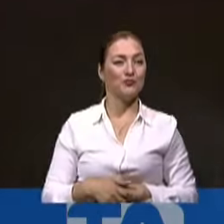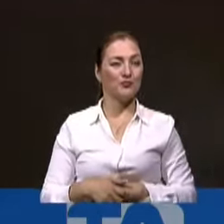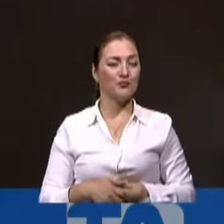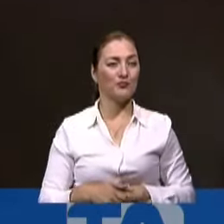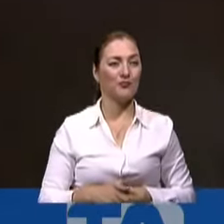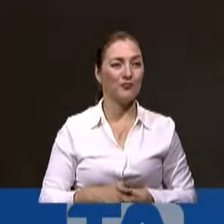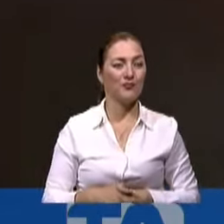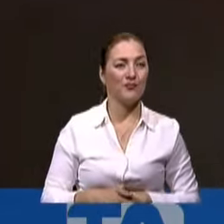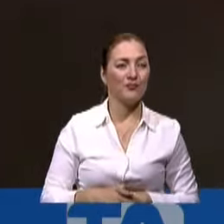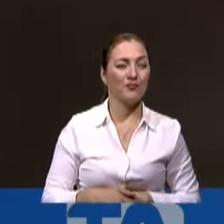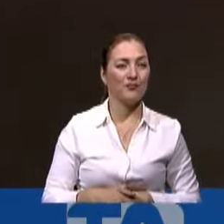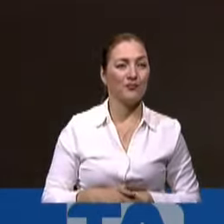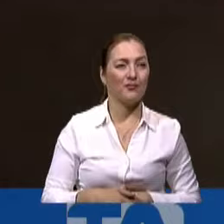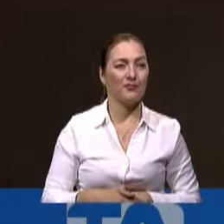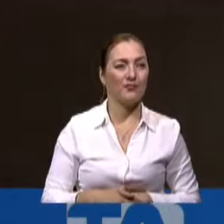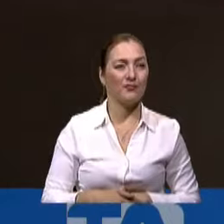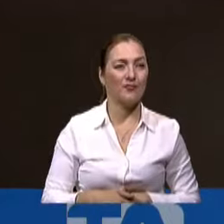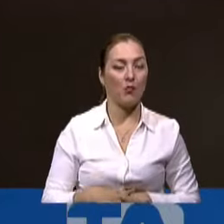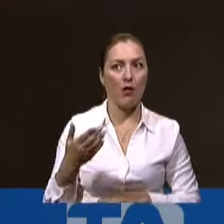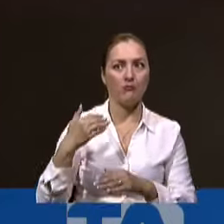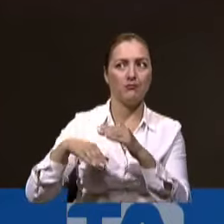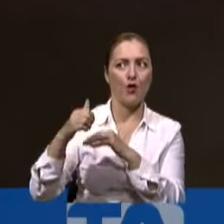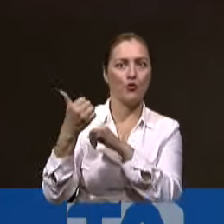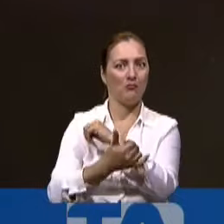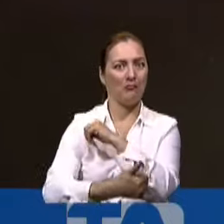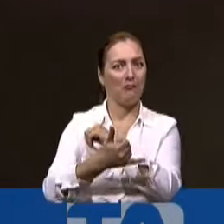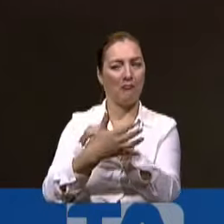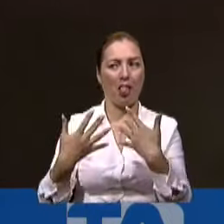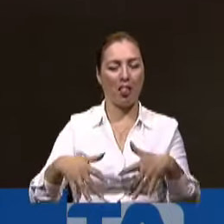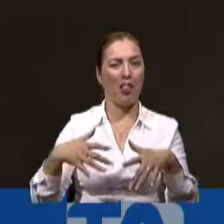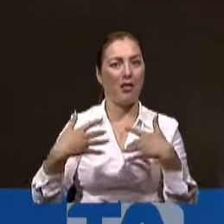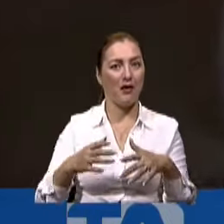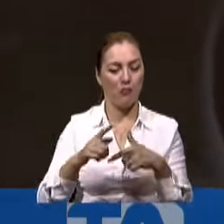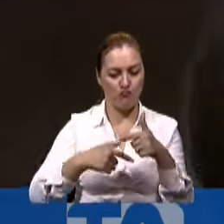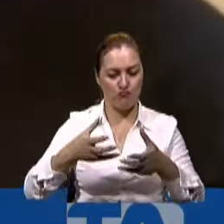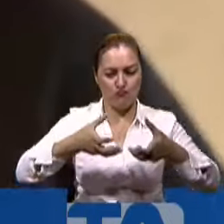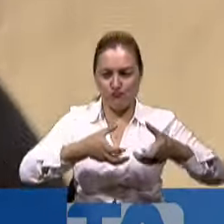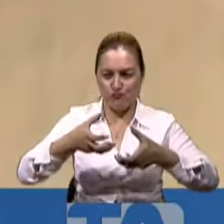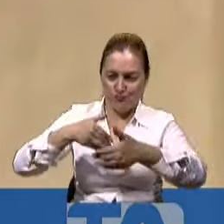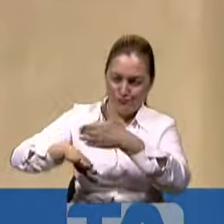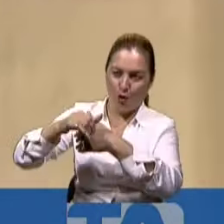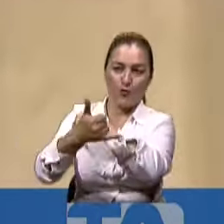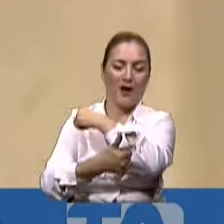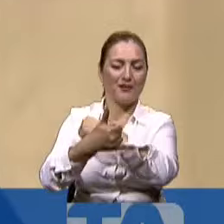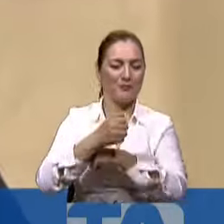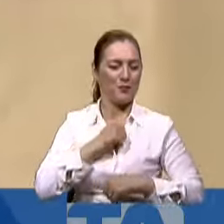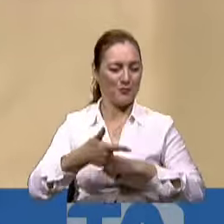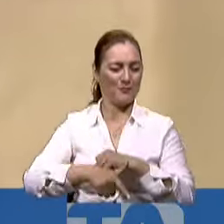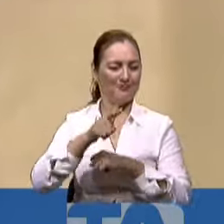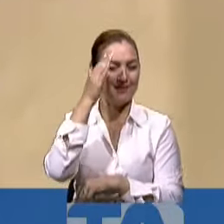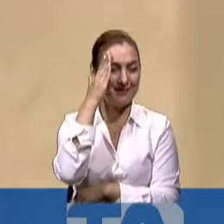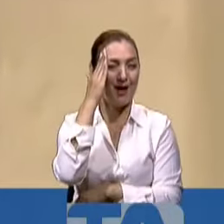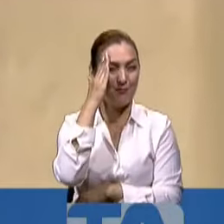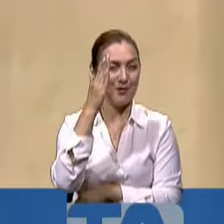como valor agregado se los puede enviar al exterior porque ustedes realizan también el empaque al vacío. Sí, pues nosotros como lojanos sabemos cuando